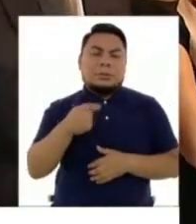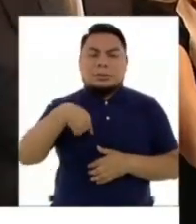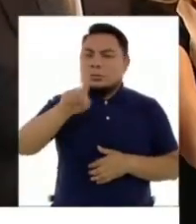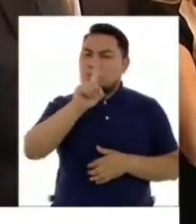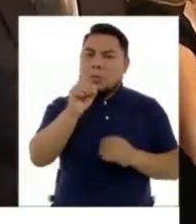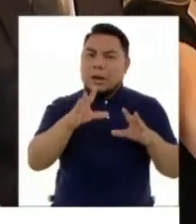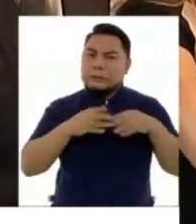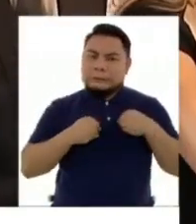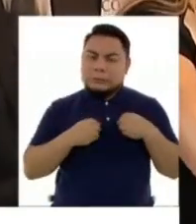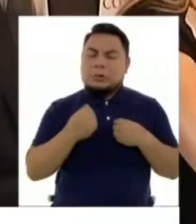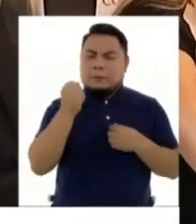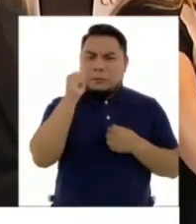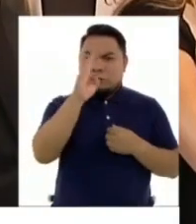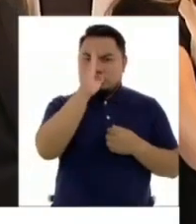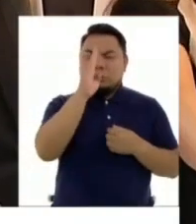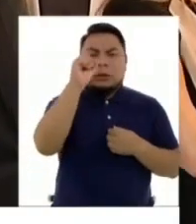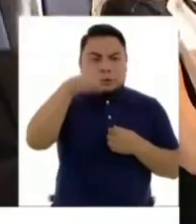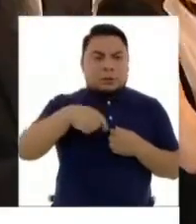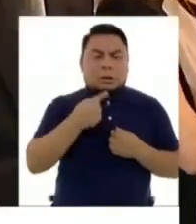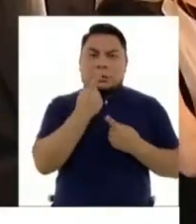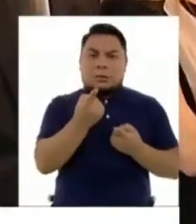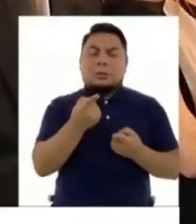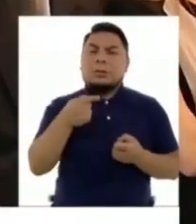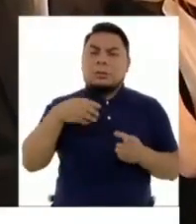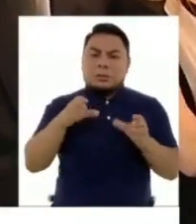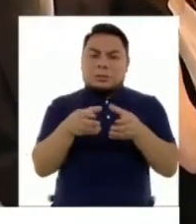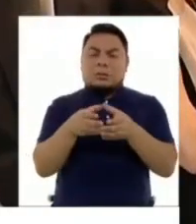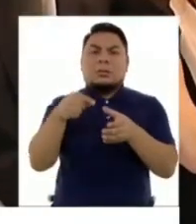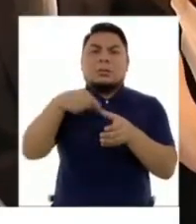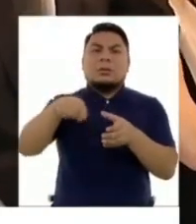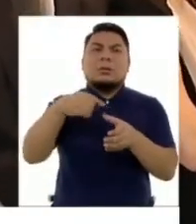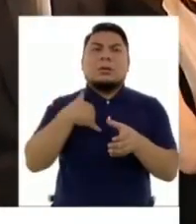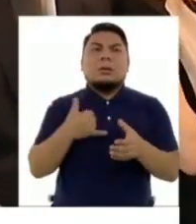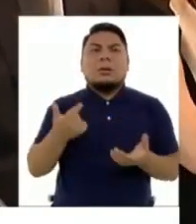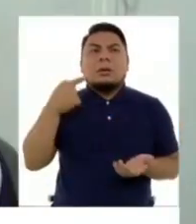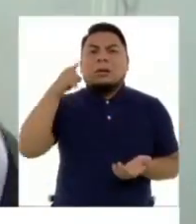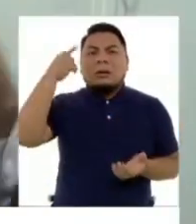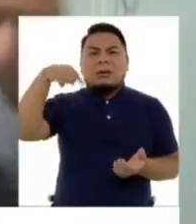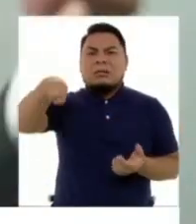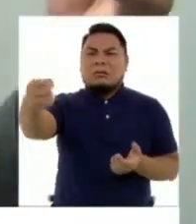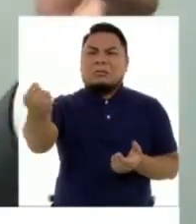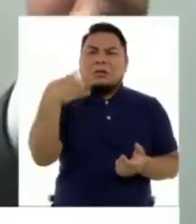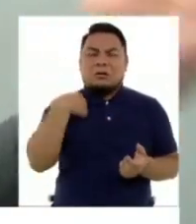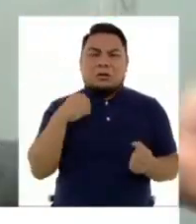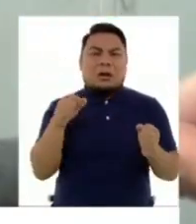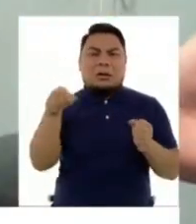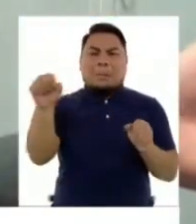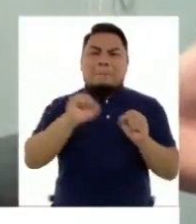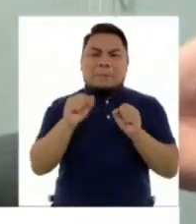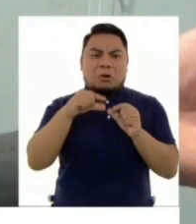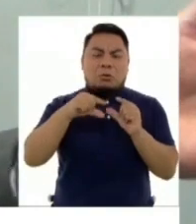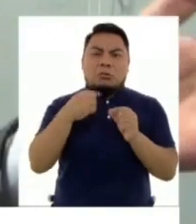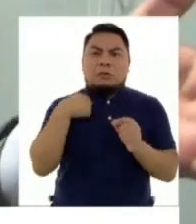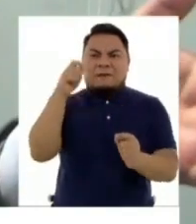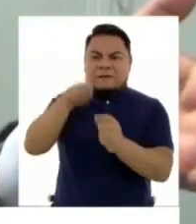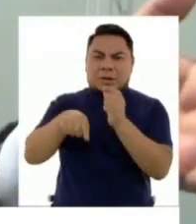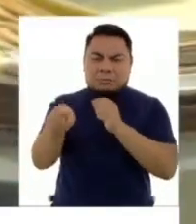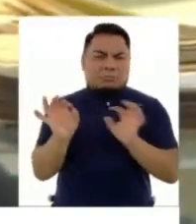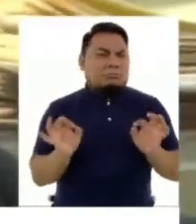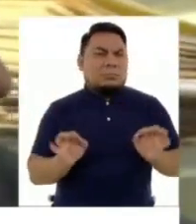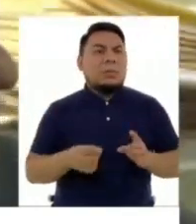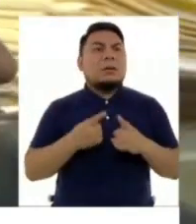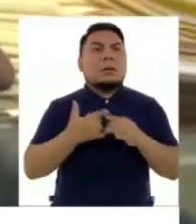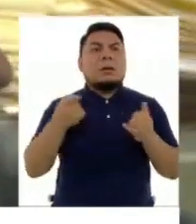de manera categórica y clara la existencia de una llamada fuerza de choque. Desde Chimbote, el abogado del